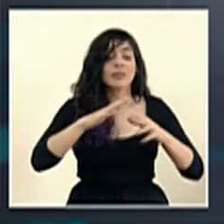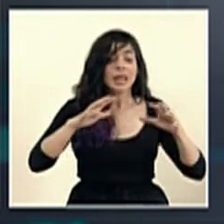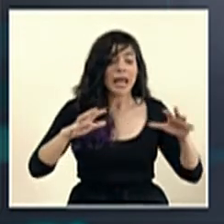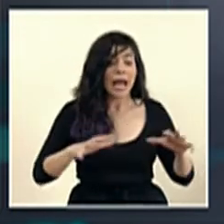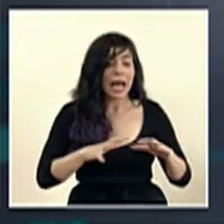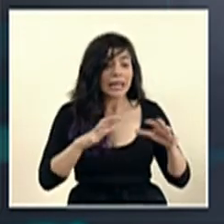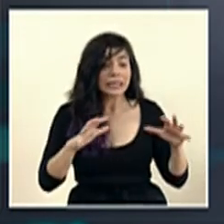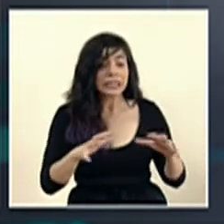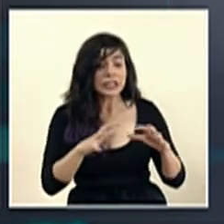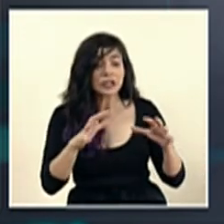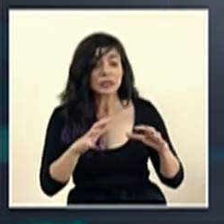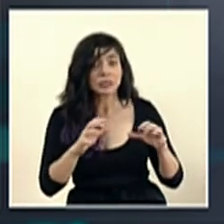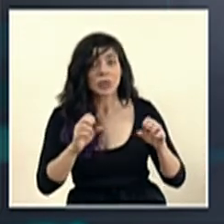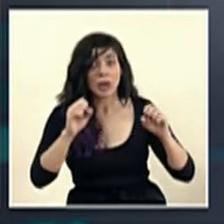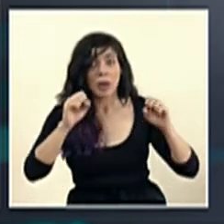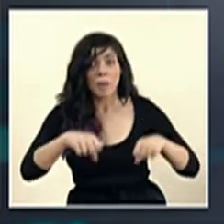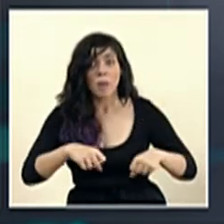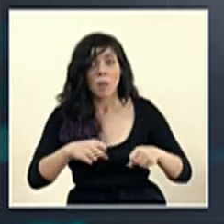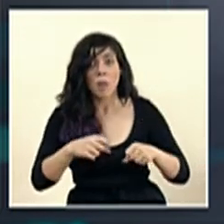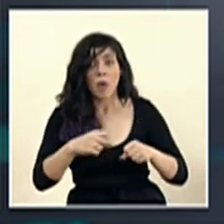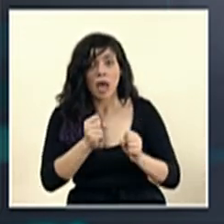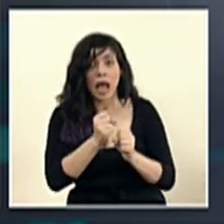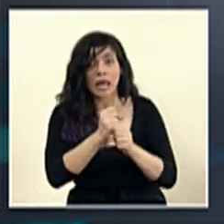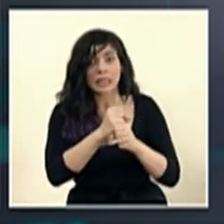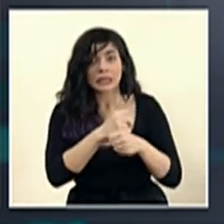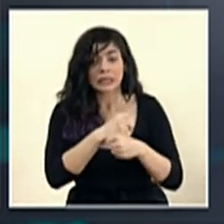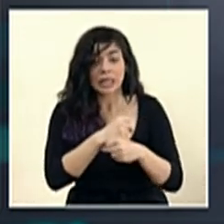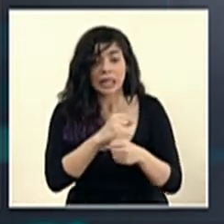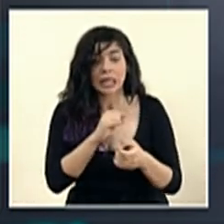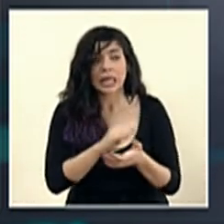cual podemos hacer esto